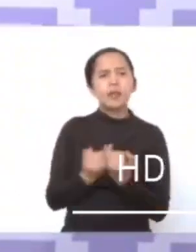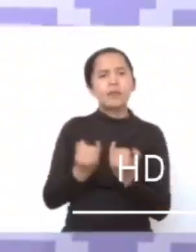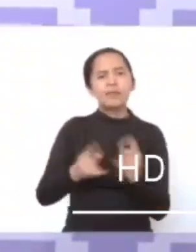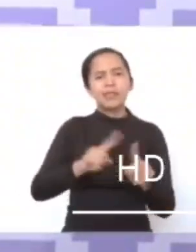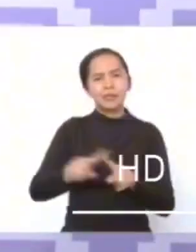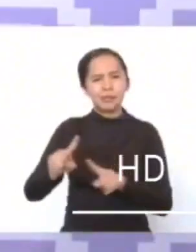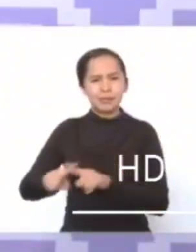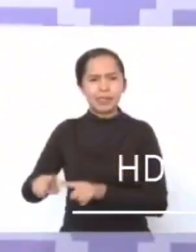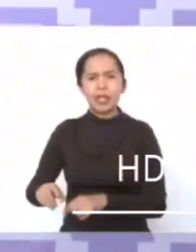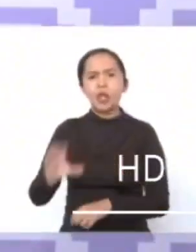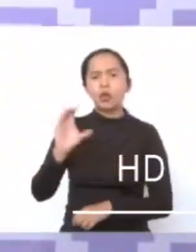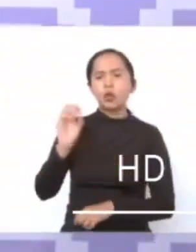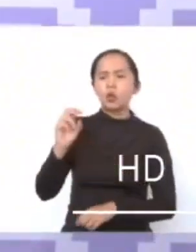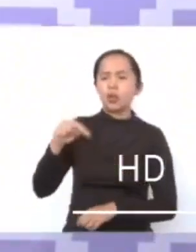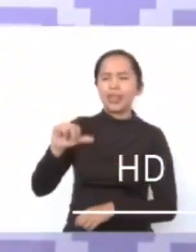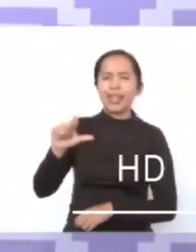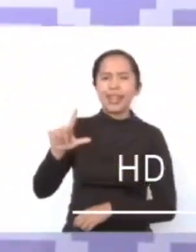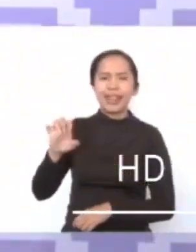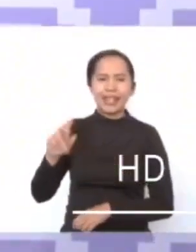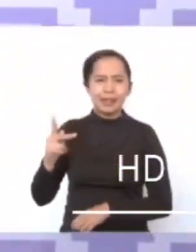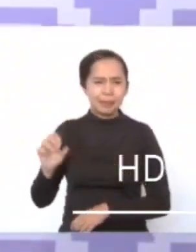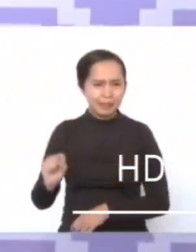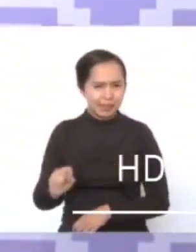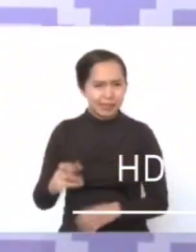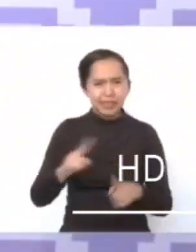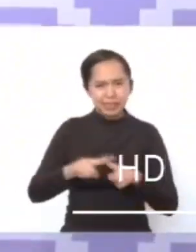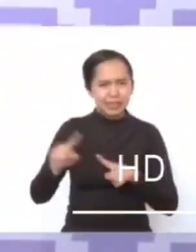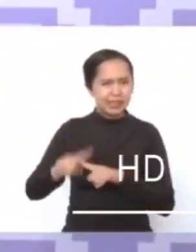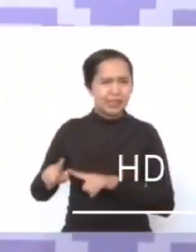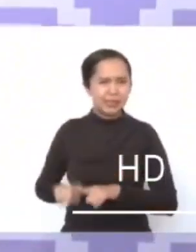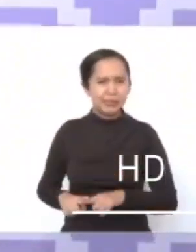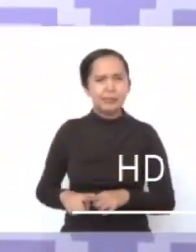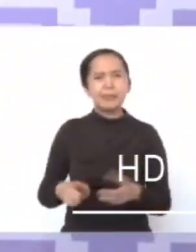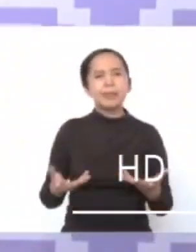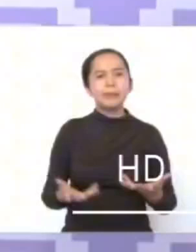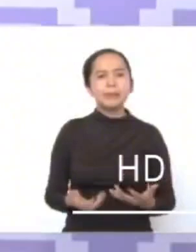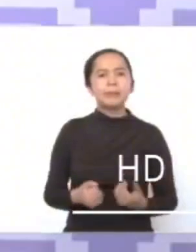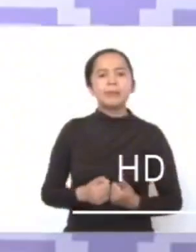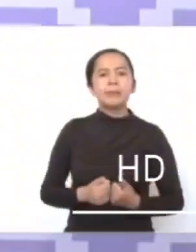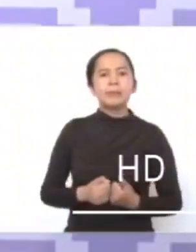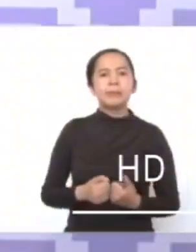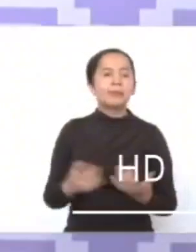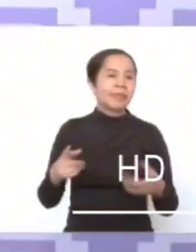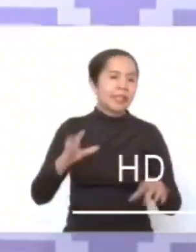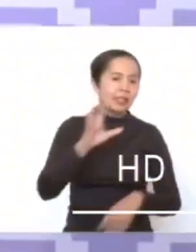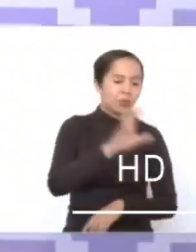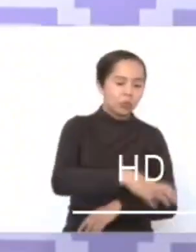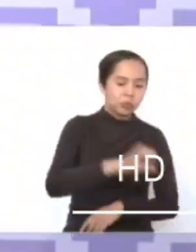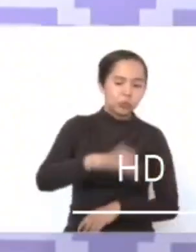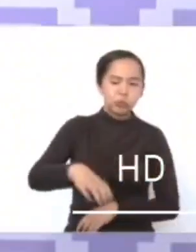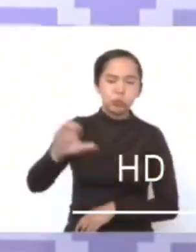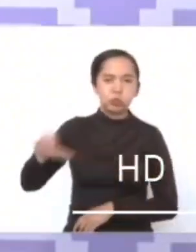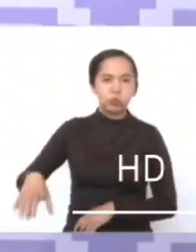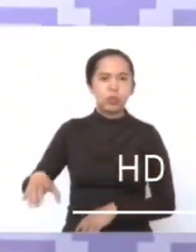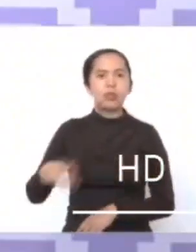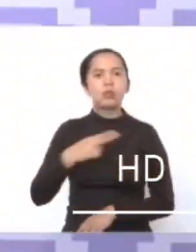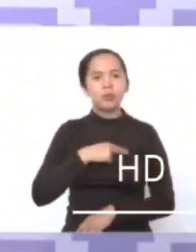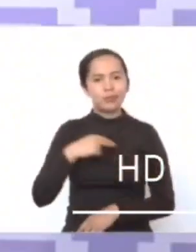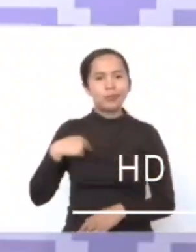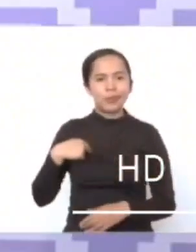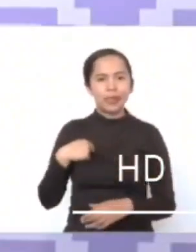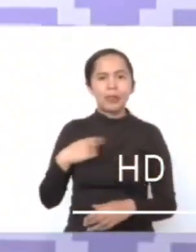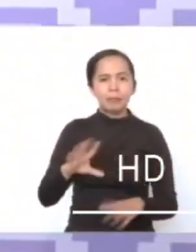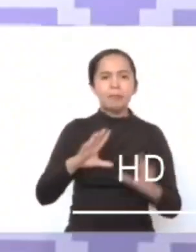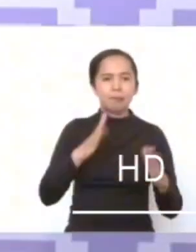así a CONALEPS y a los CCHs y a las preparatorias. Salón por salón construimos